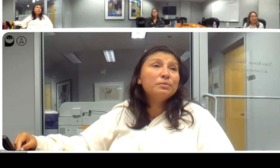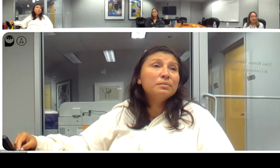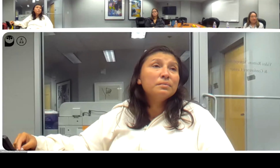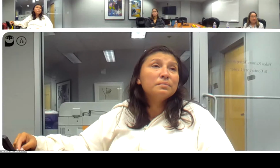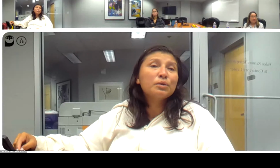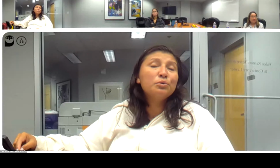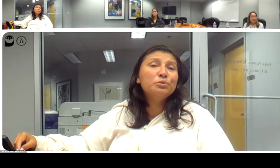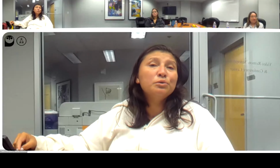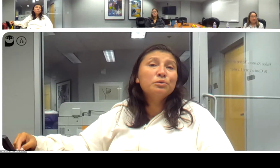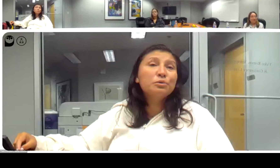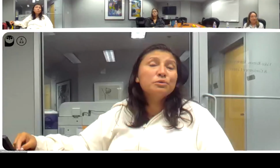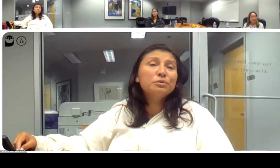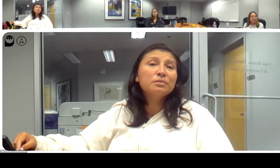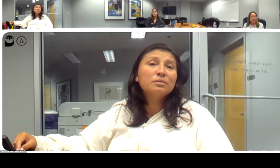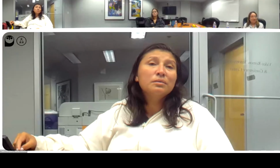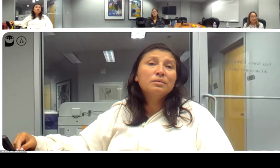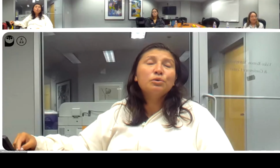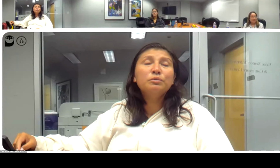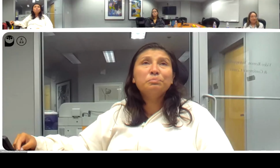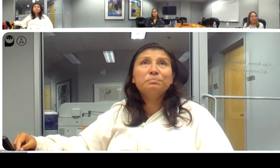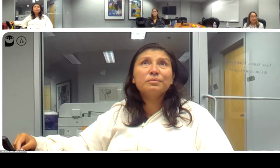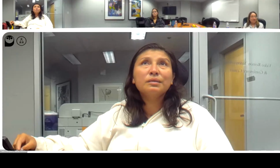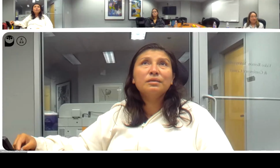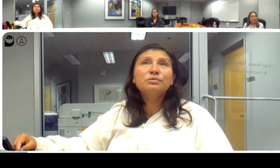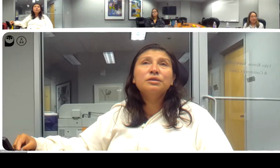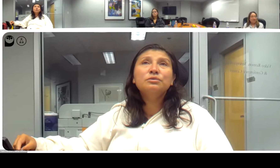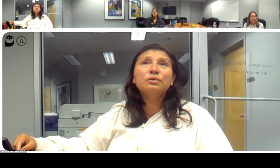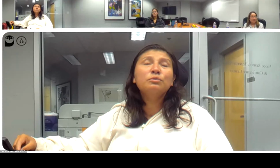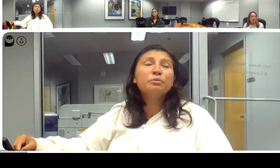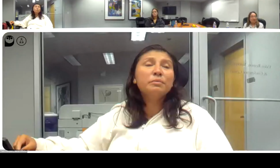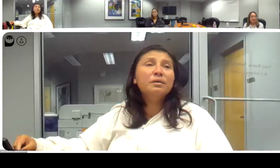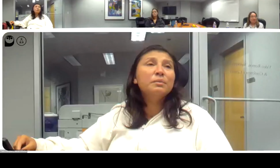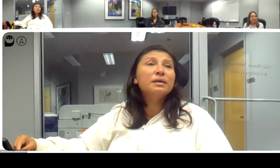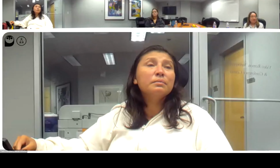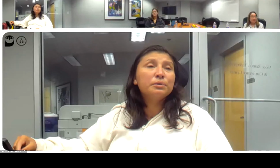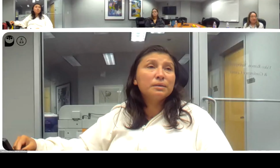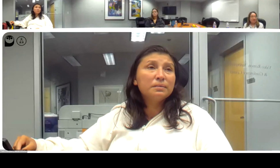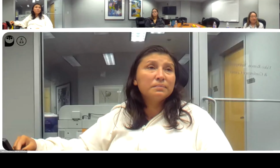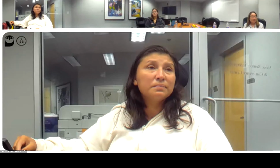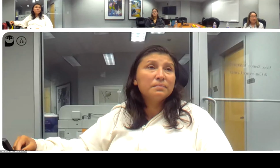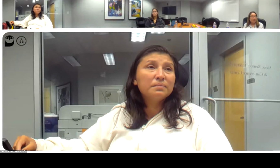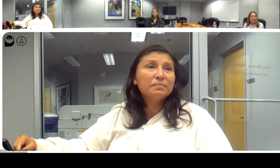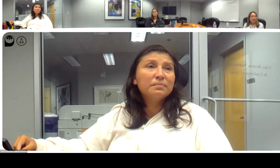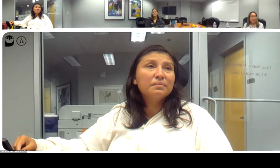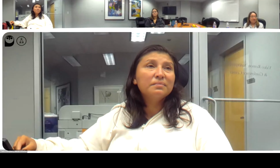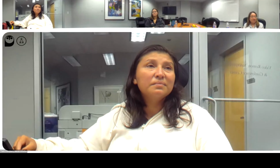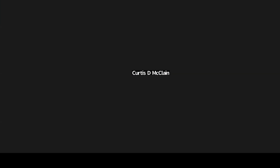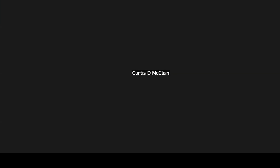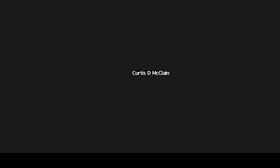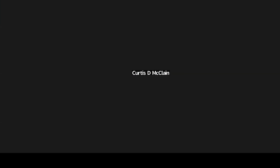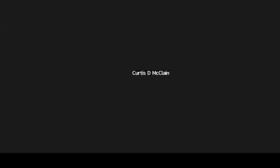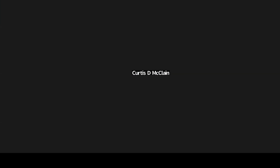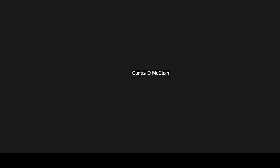la mano con unos o con otros, hoy dice un dicho, hoy por mí, mañana por ti.